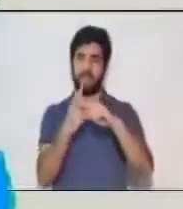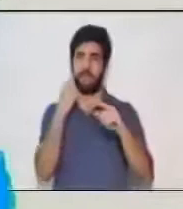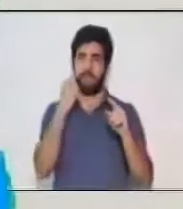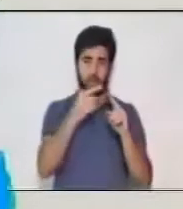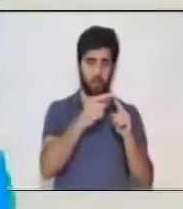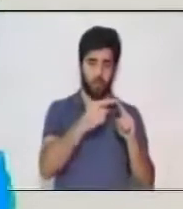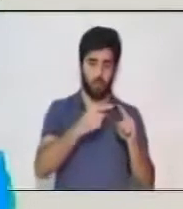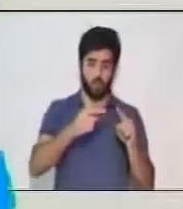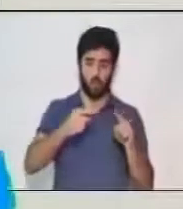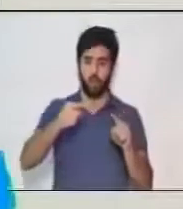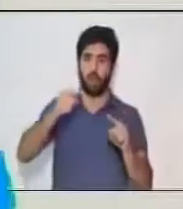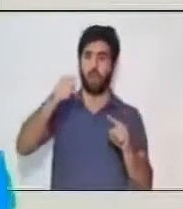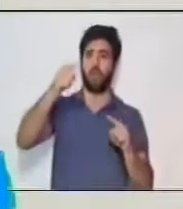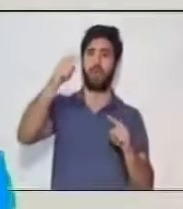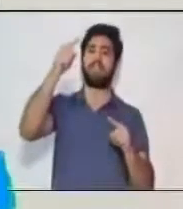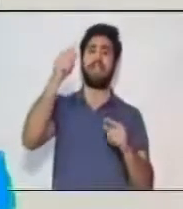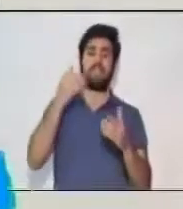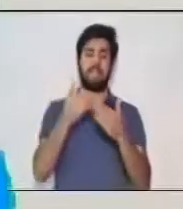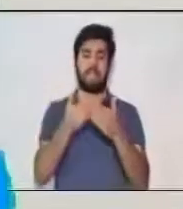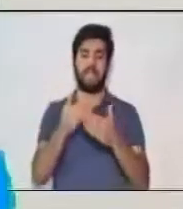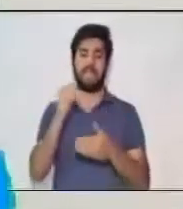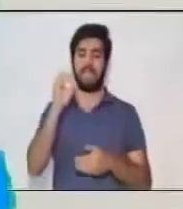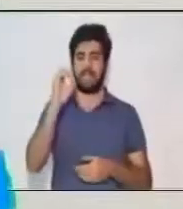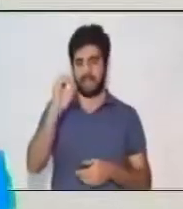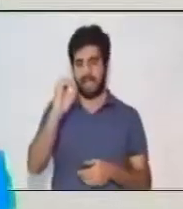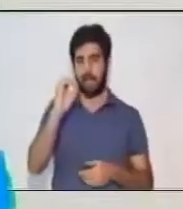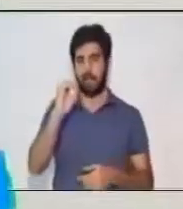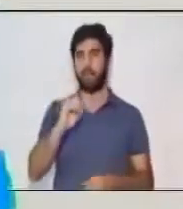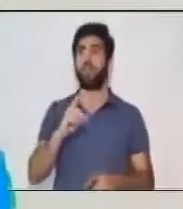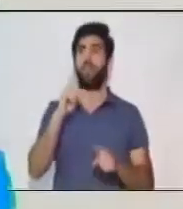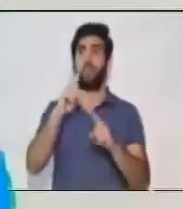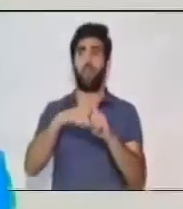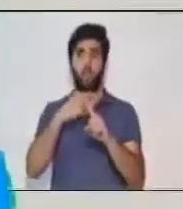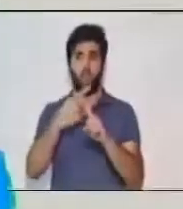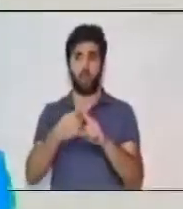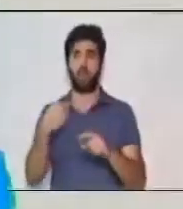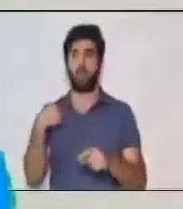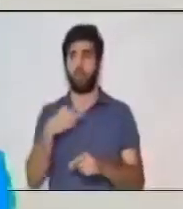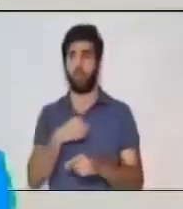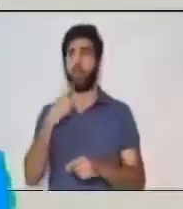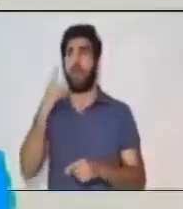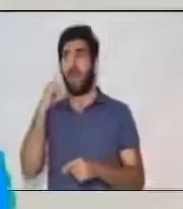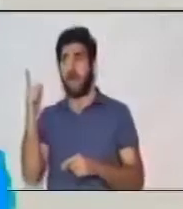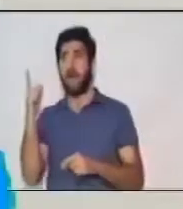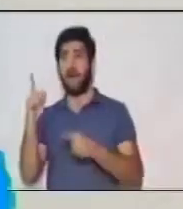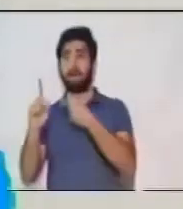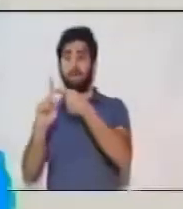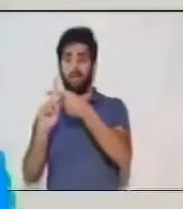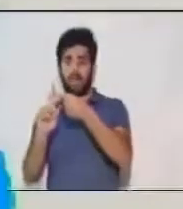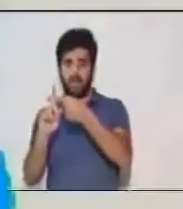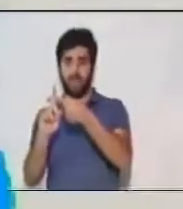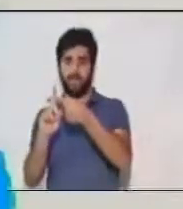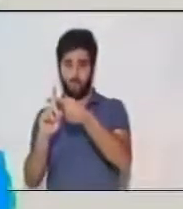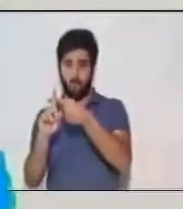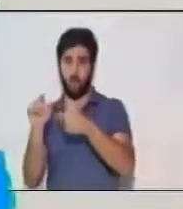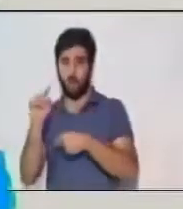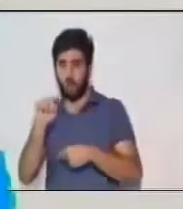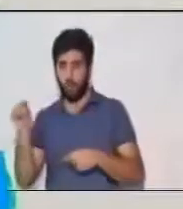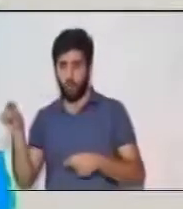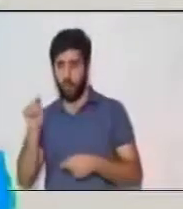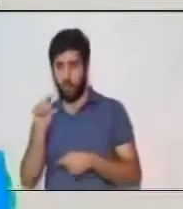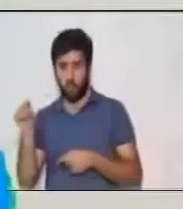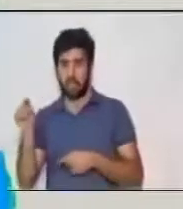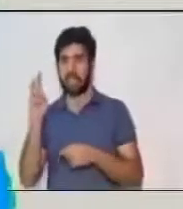acercándose a 0. Y cuando estemos evaluando valores positivos, como tenemos un